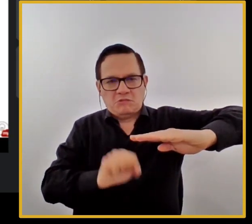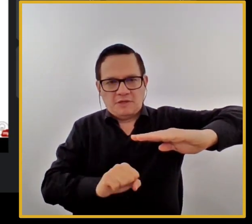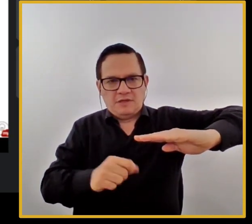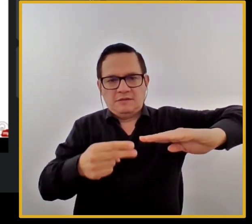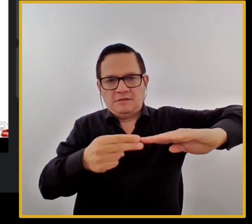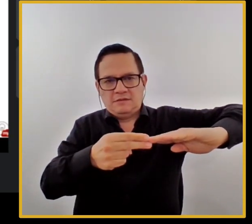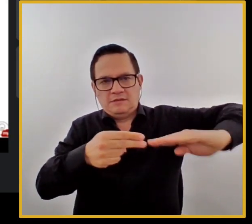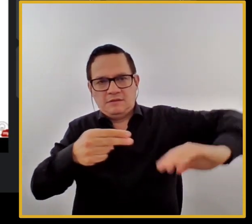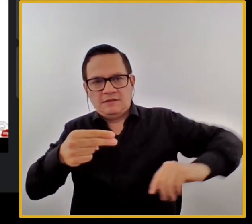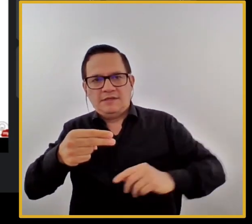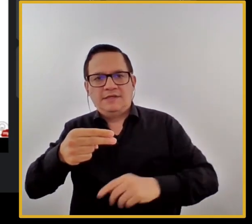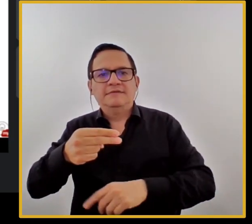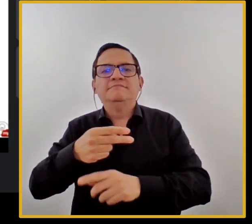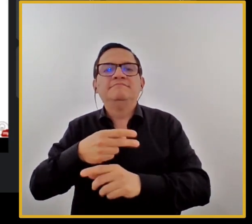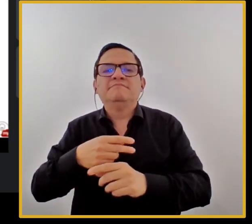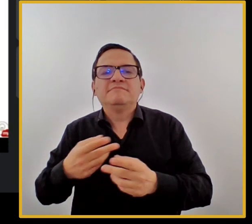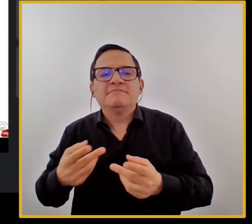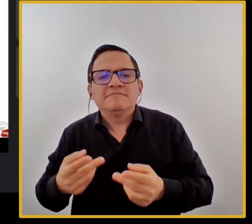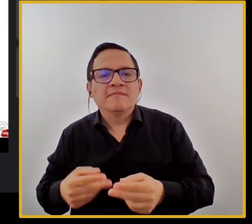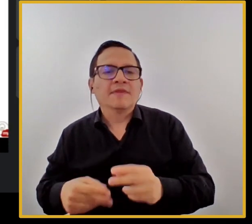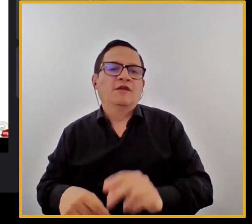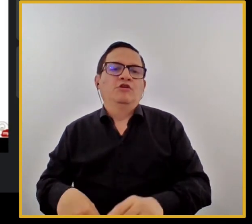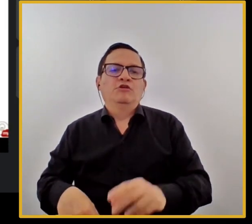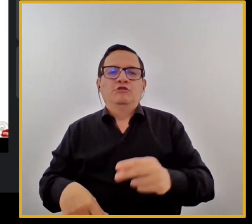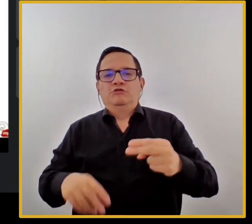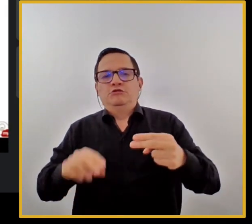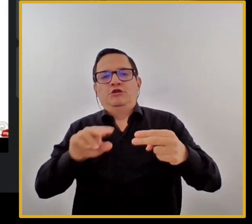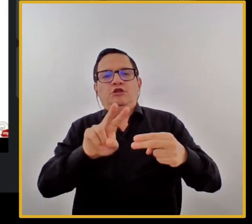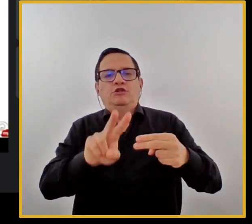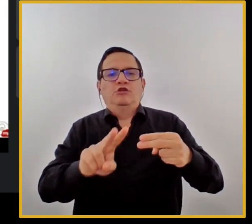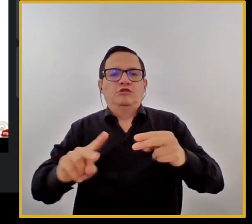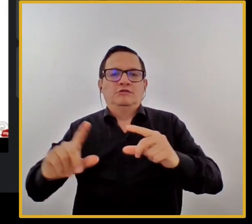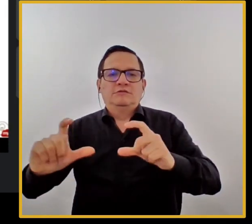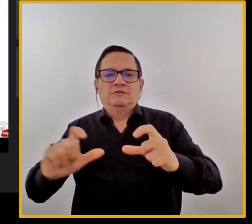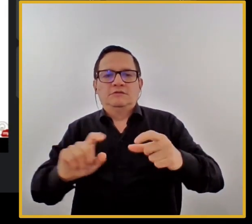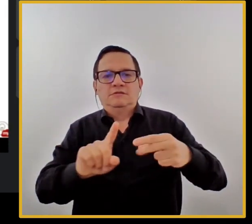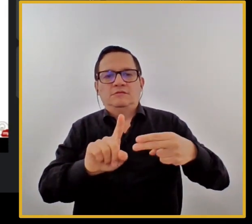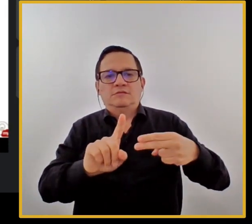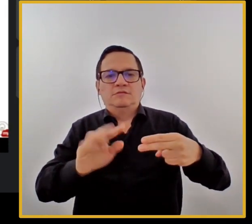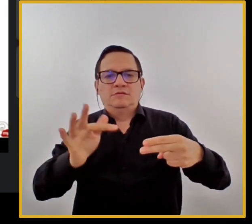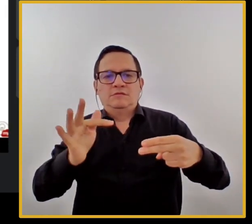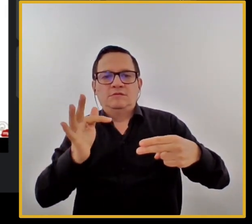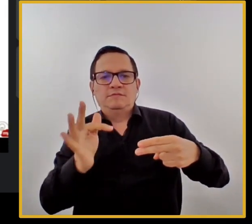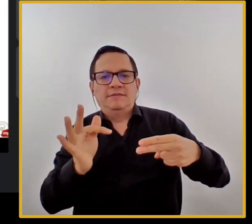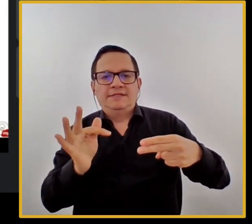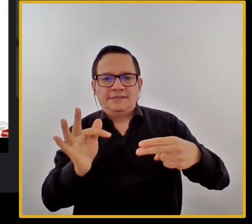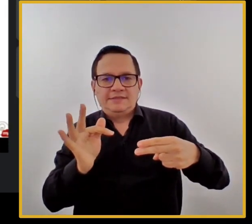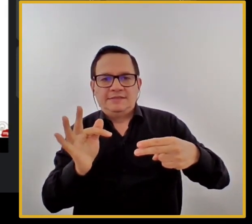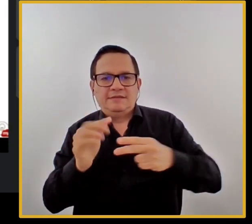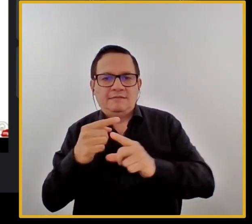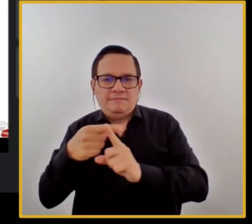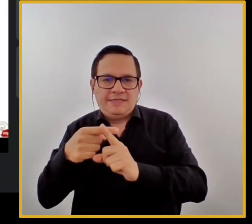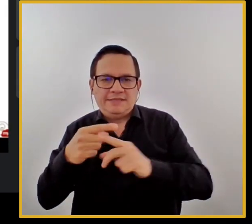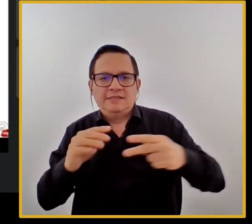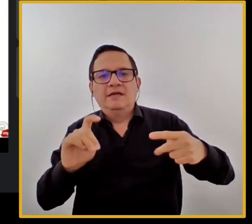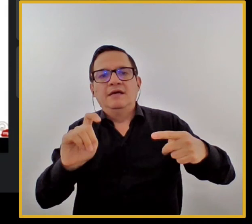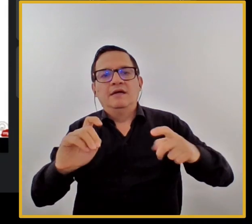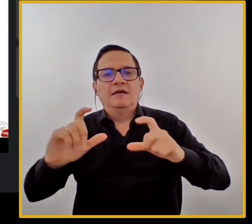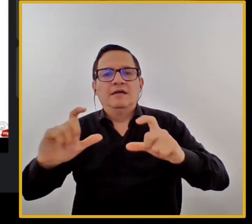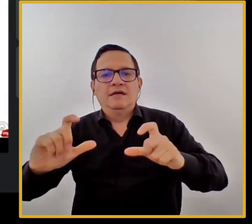De 1 más x, 1 más y al cuadrado, ¿cierto?